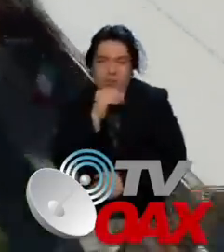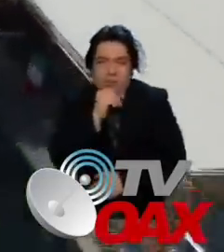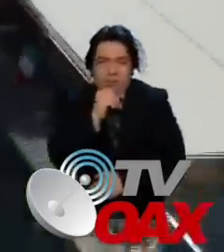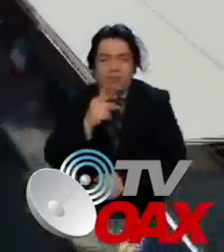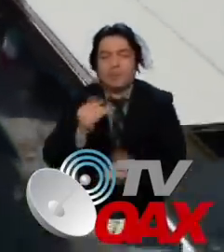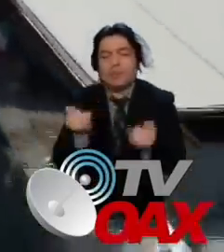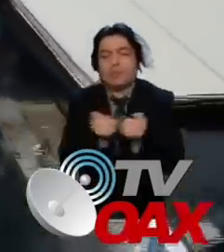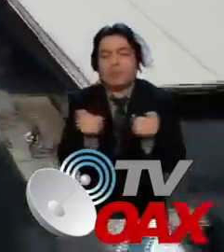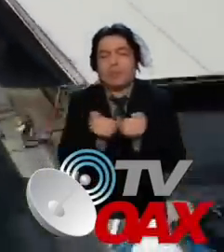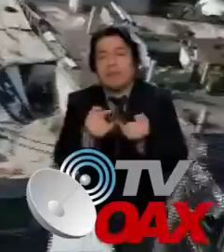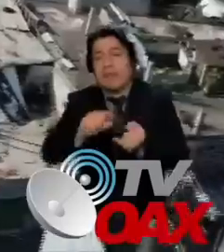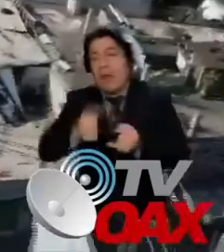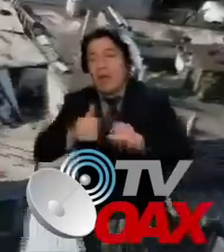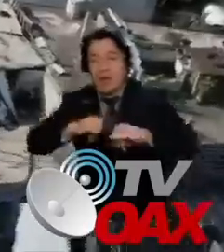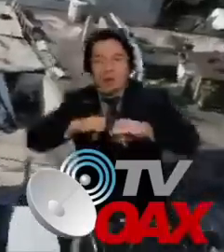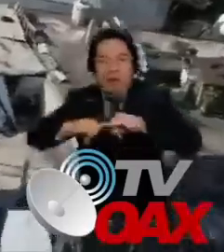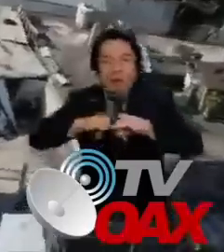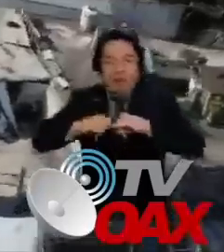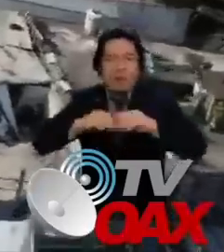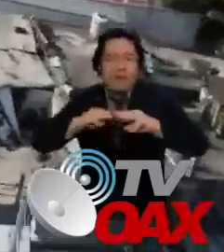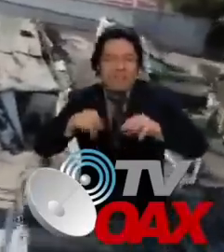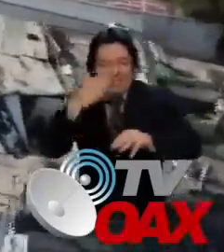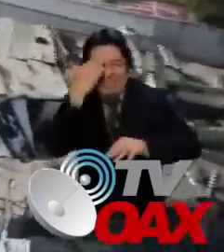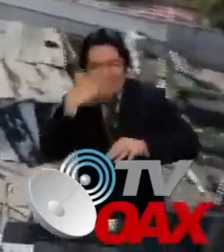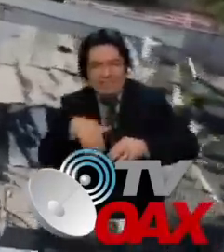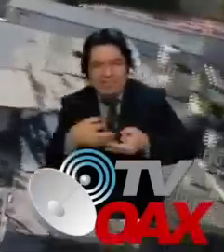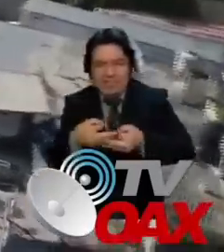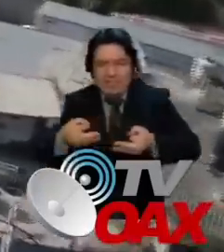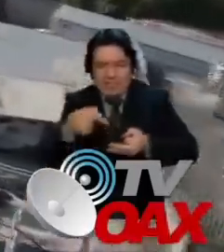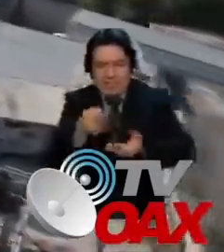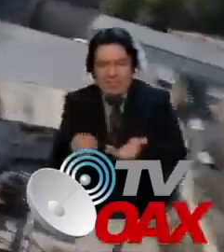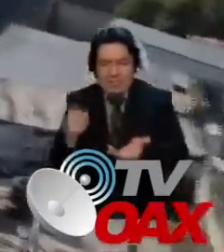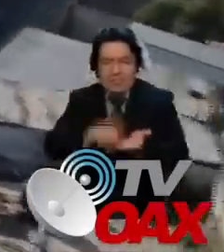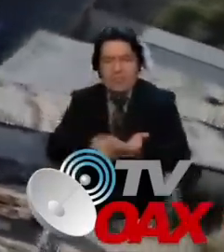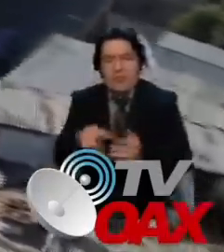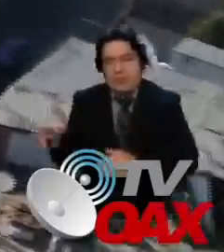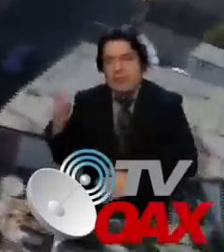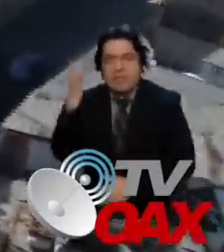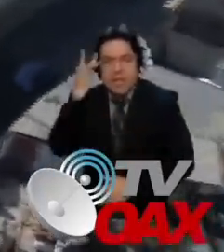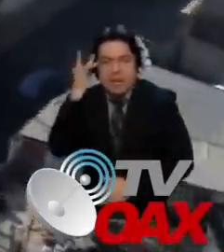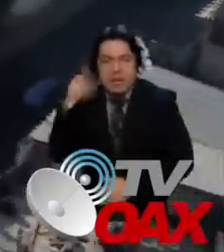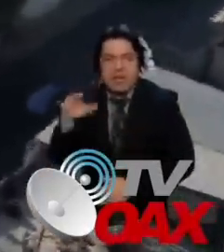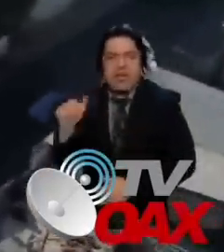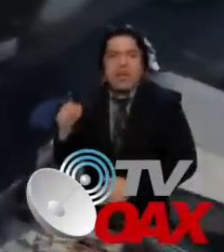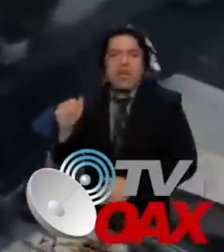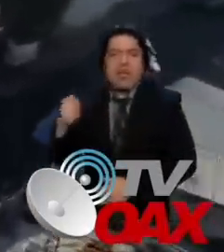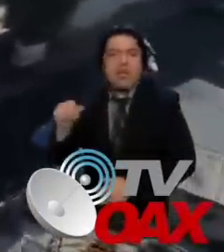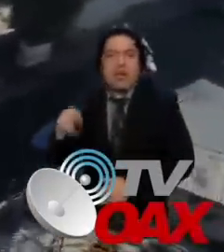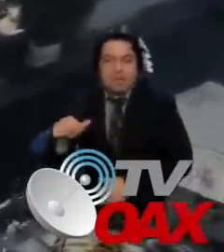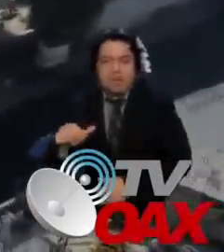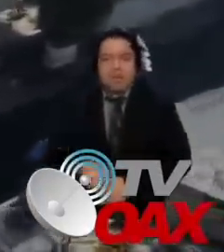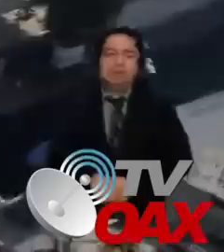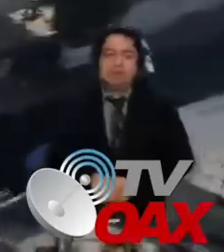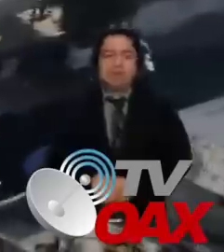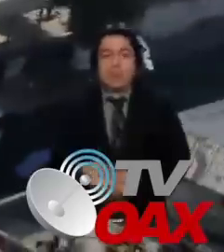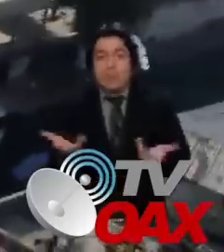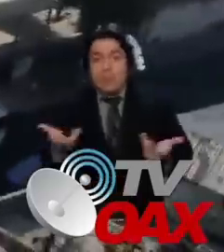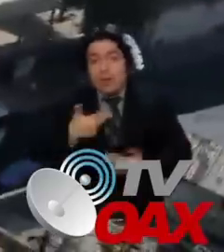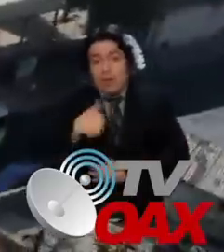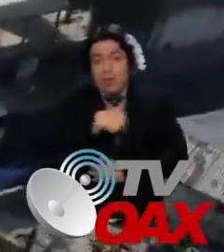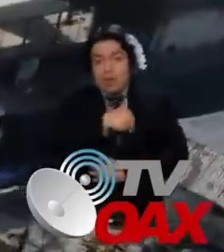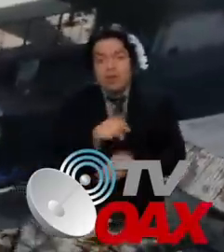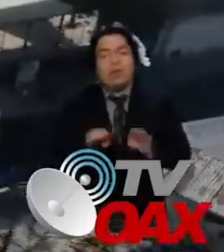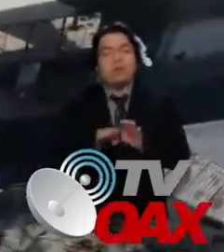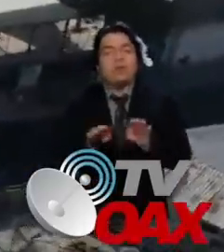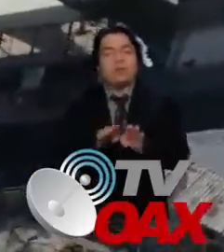elevado recorrerá 8 kilómetros de Iztapalapa y tendrá 11 estaciones, de las cuales